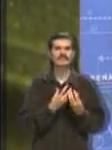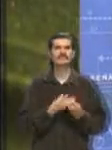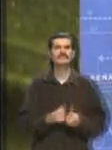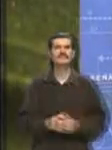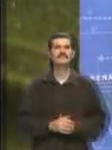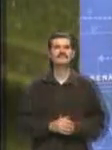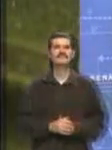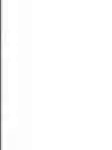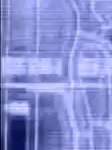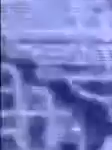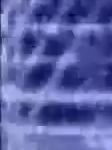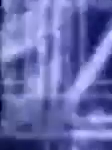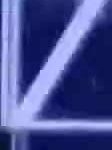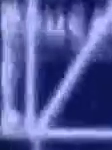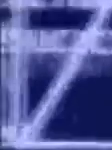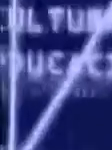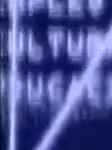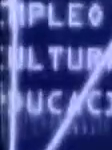nosotros.